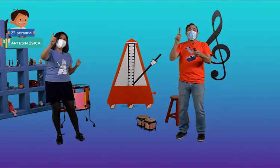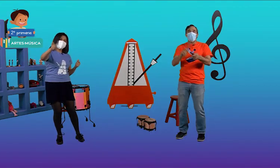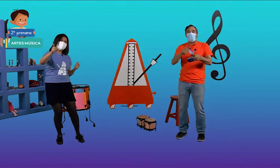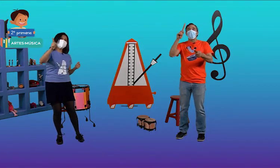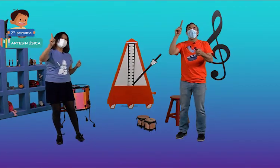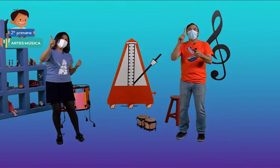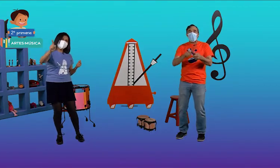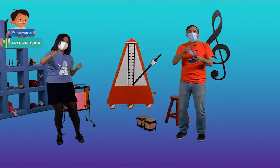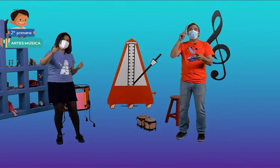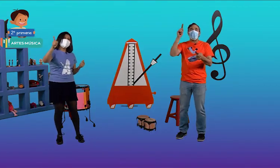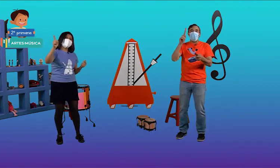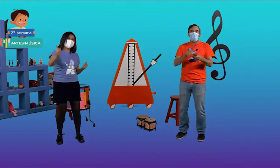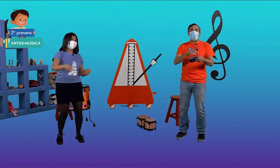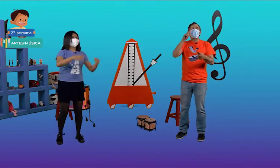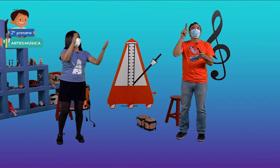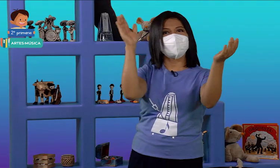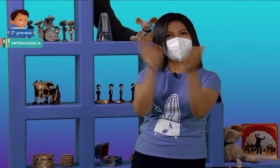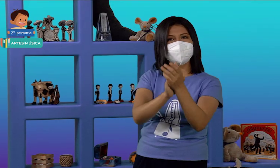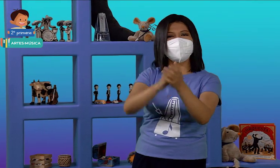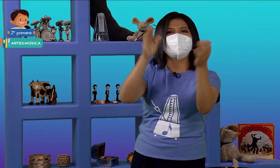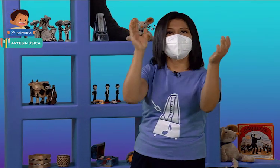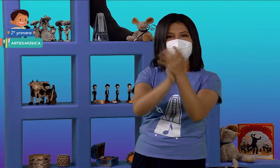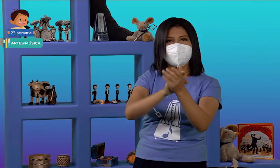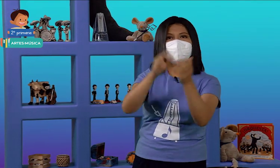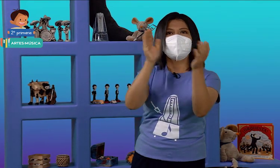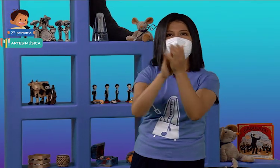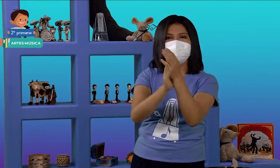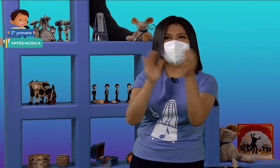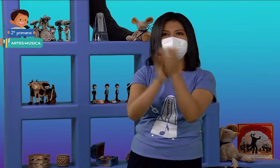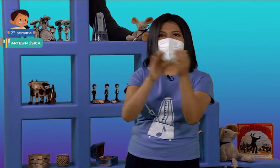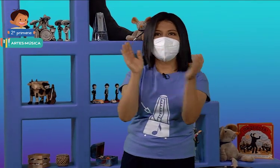Pam, pam, pam, pam, pam, pam.